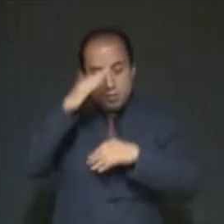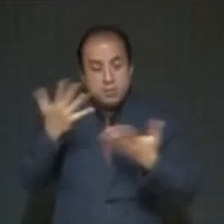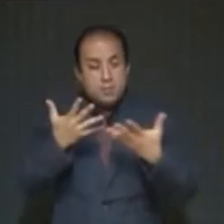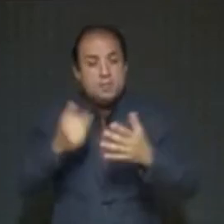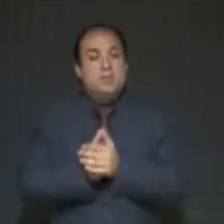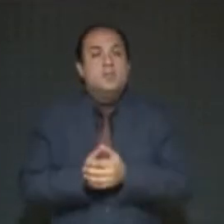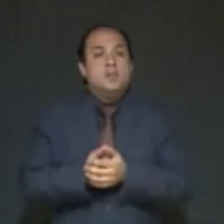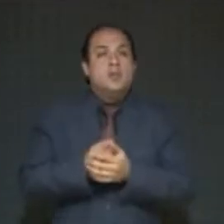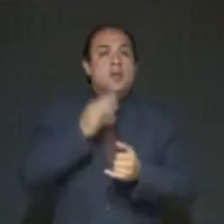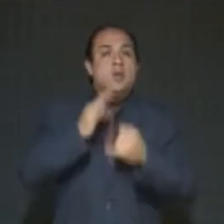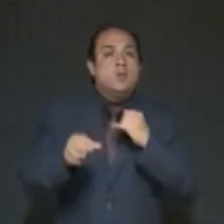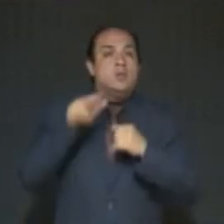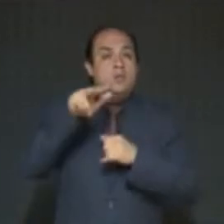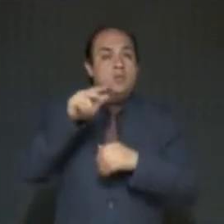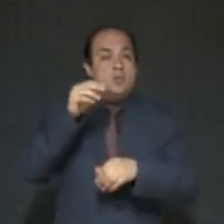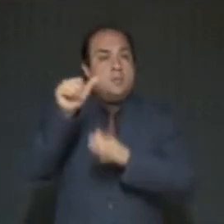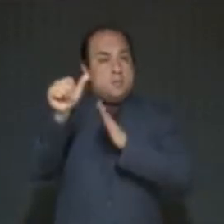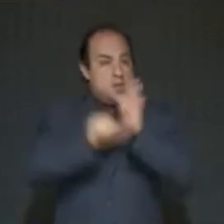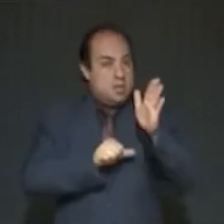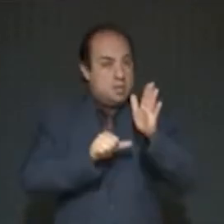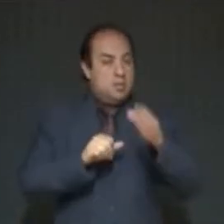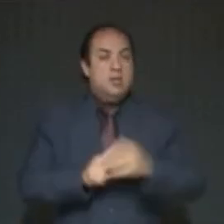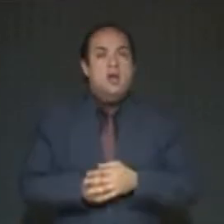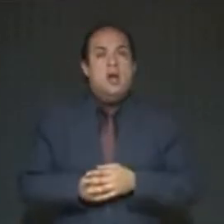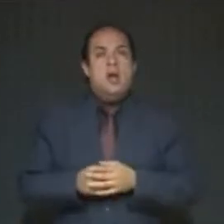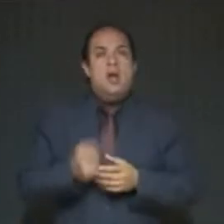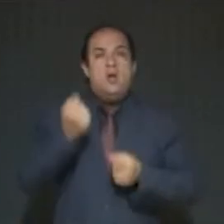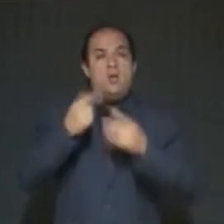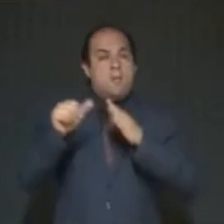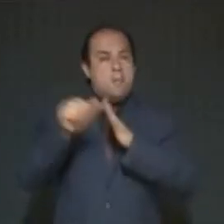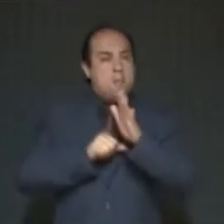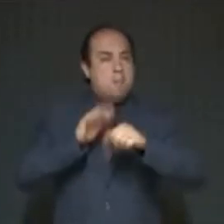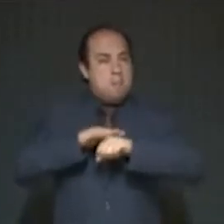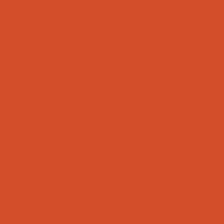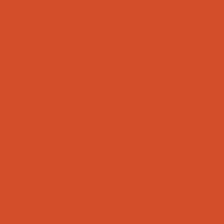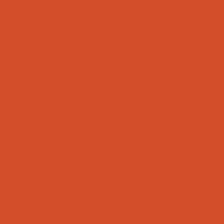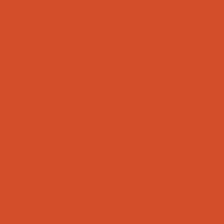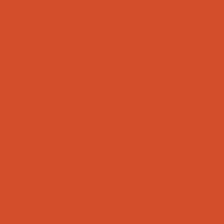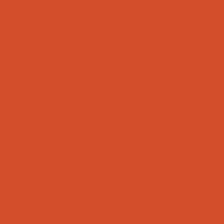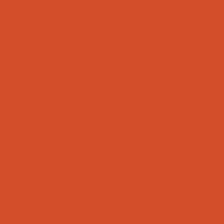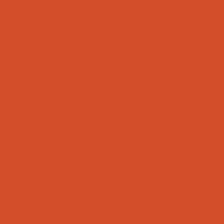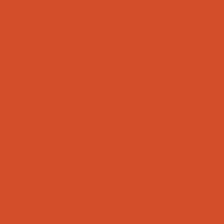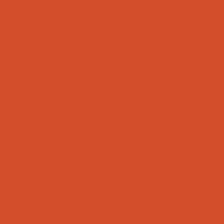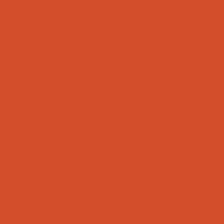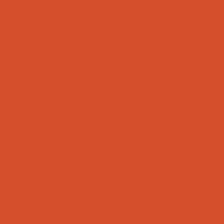en los últimos 18 meses. Todavía algunos meses más tendremos que continuar con ellas.